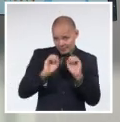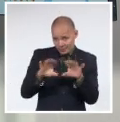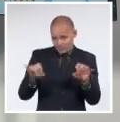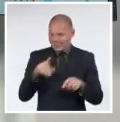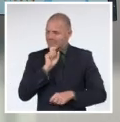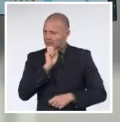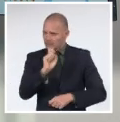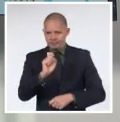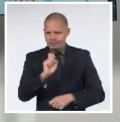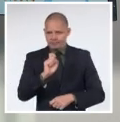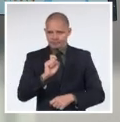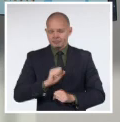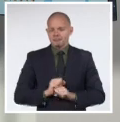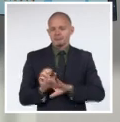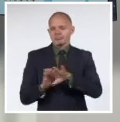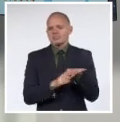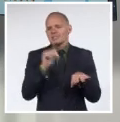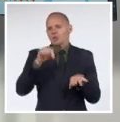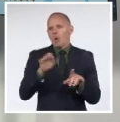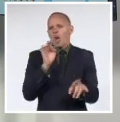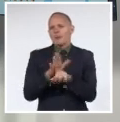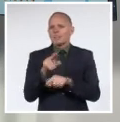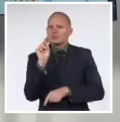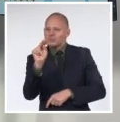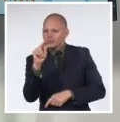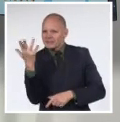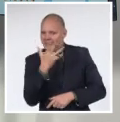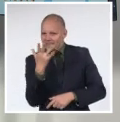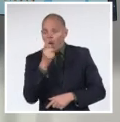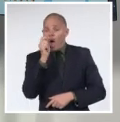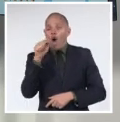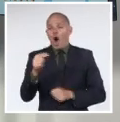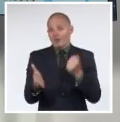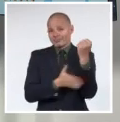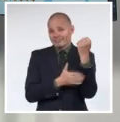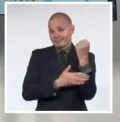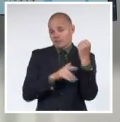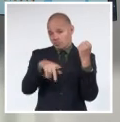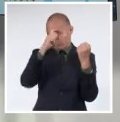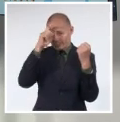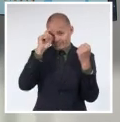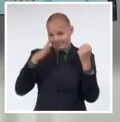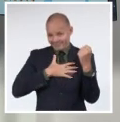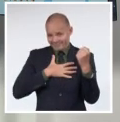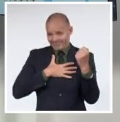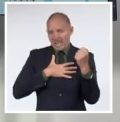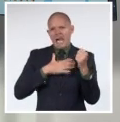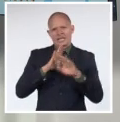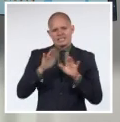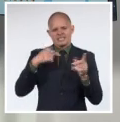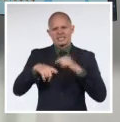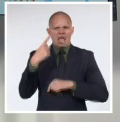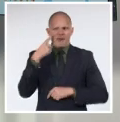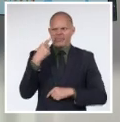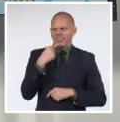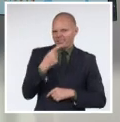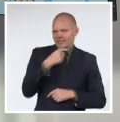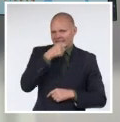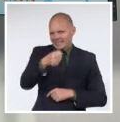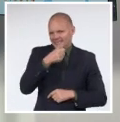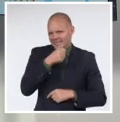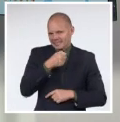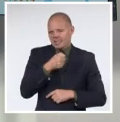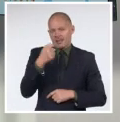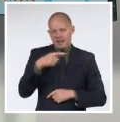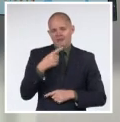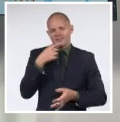posible. El primer abridor de nuestra selección es el zurdo espirituano Miguel Neira, y aquí tenemos sus declaraciones gracias al enviado